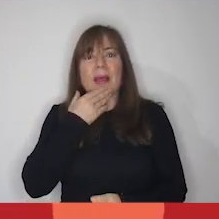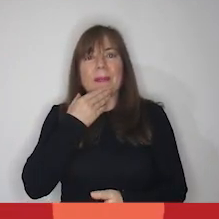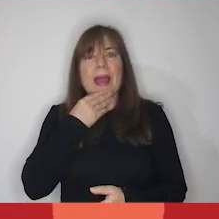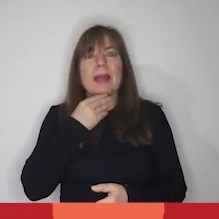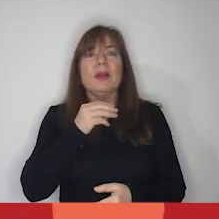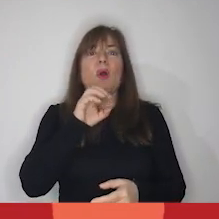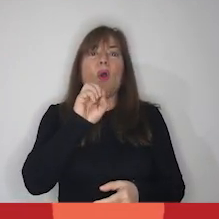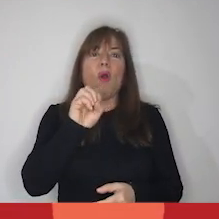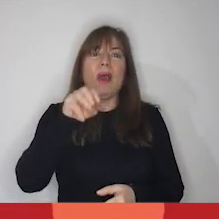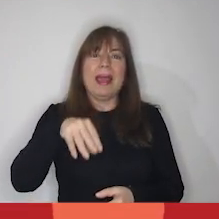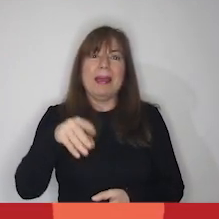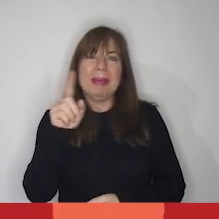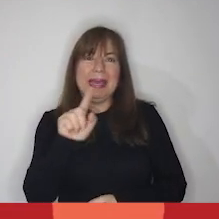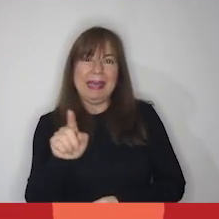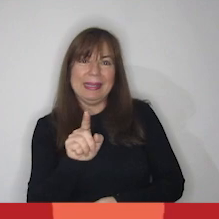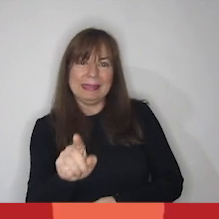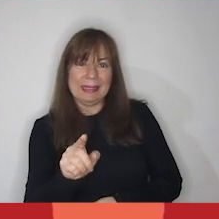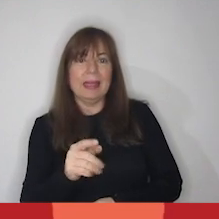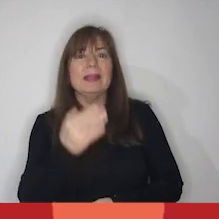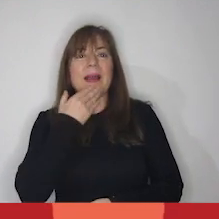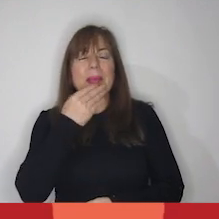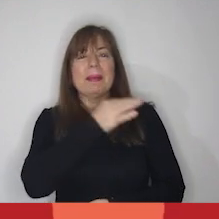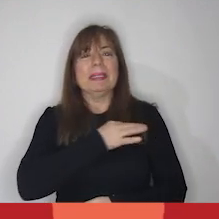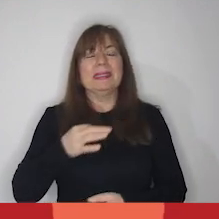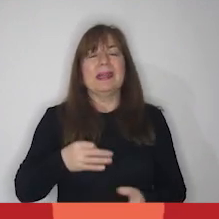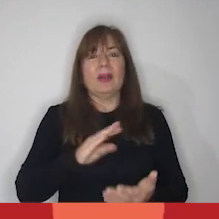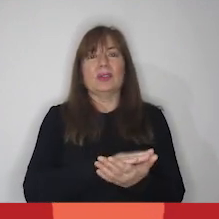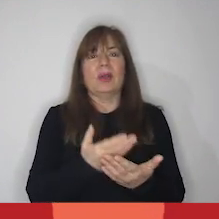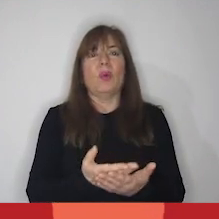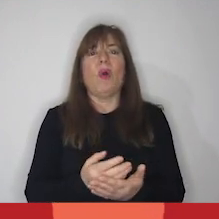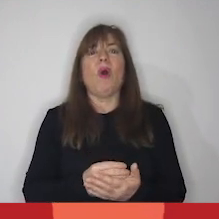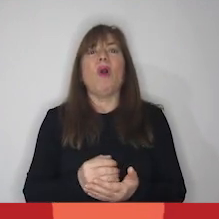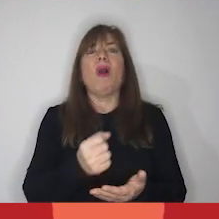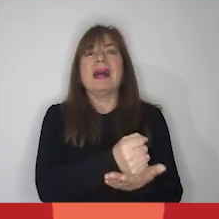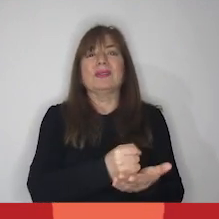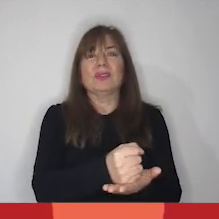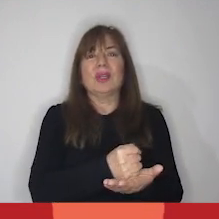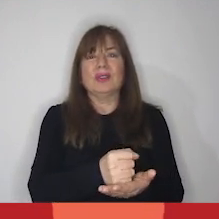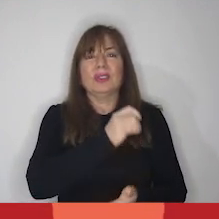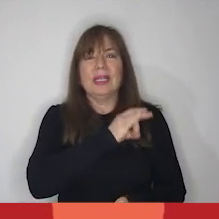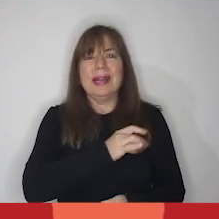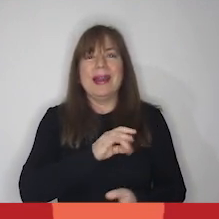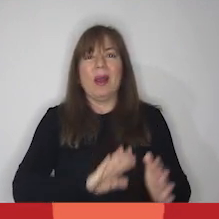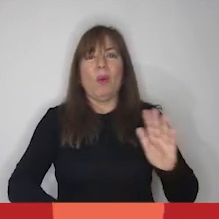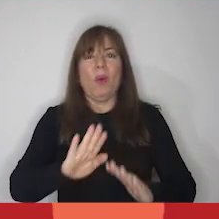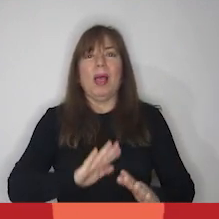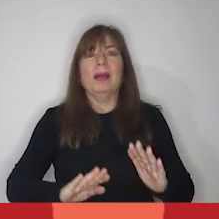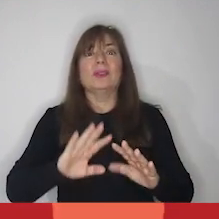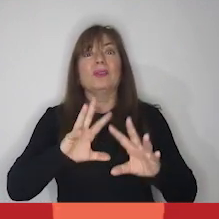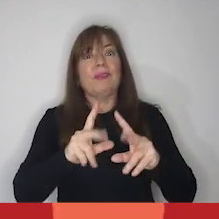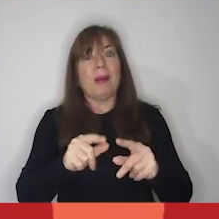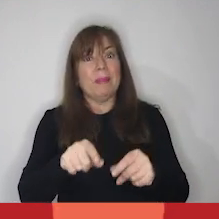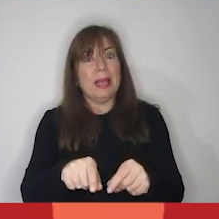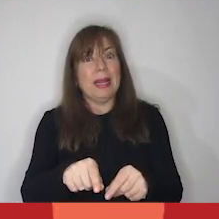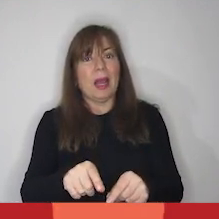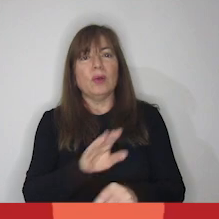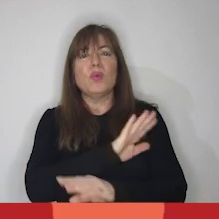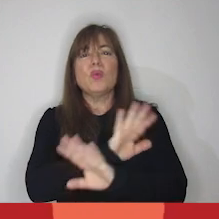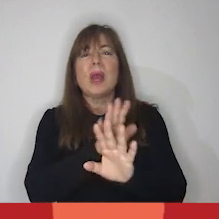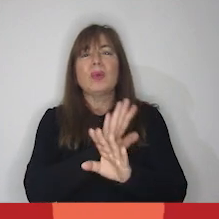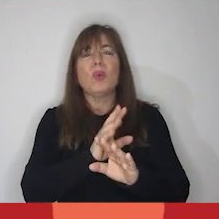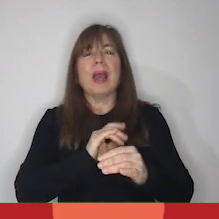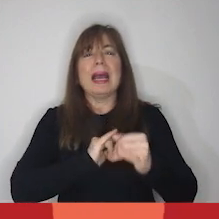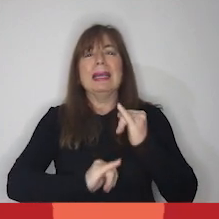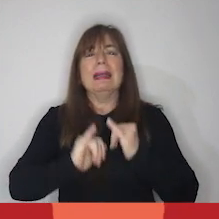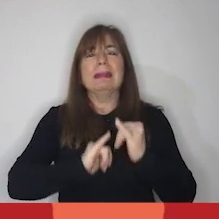de la Salud, el Ministerio de Salud, o la Asociación Chilena de Protección de la Familia, y nunca a través de páginas o redes